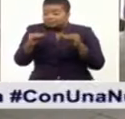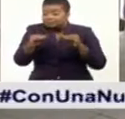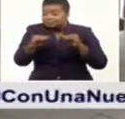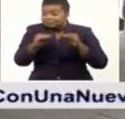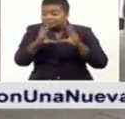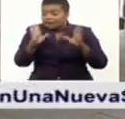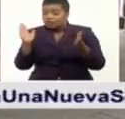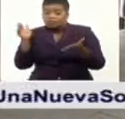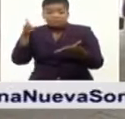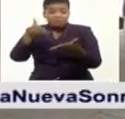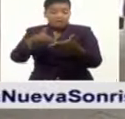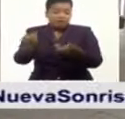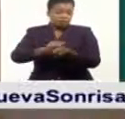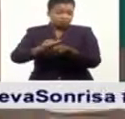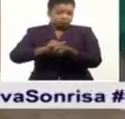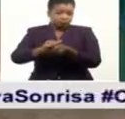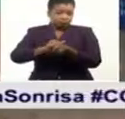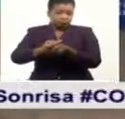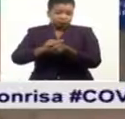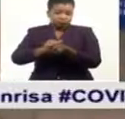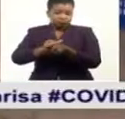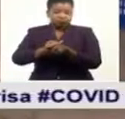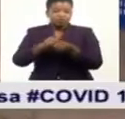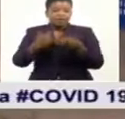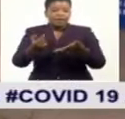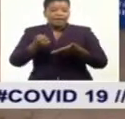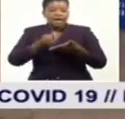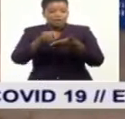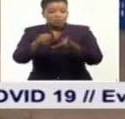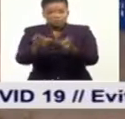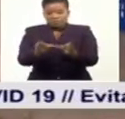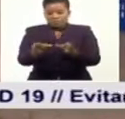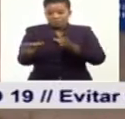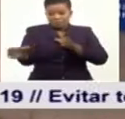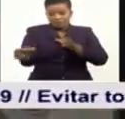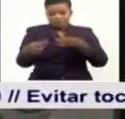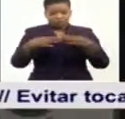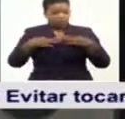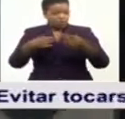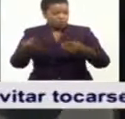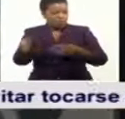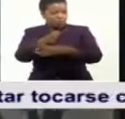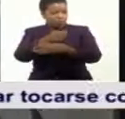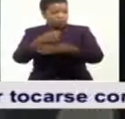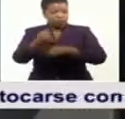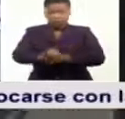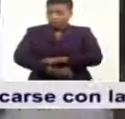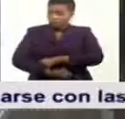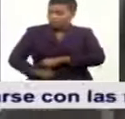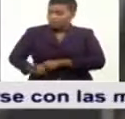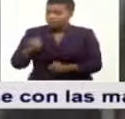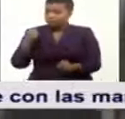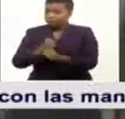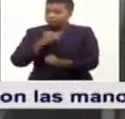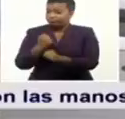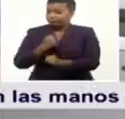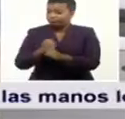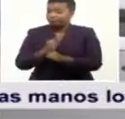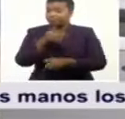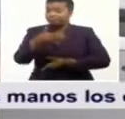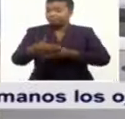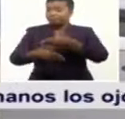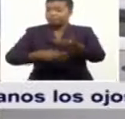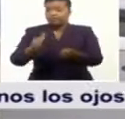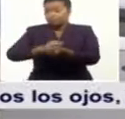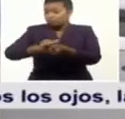de lavandería los primeros envíos de los centros de aislamientos. Con el consabido esfuerzo de los obreros y tras un riguroso proceso de desinfección